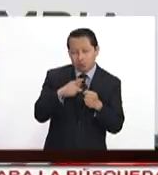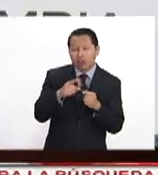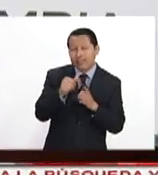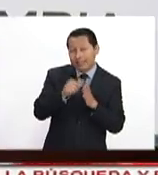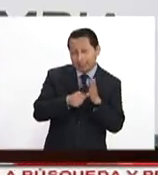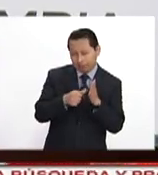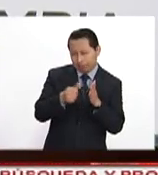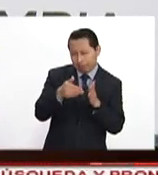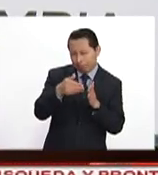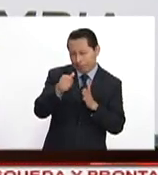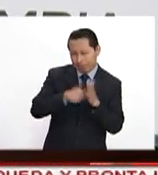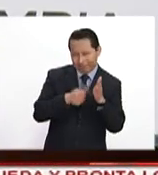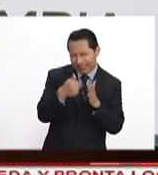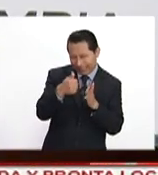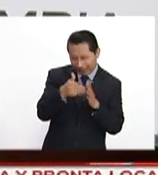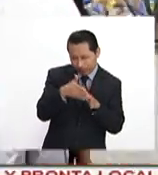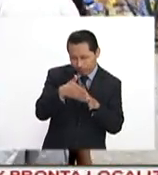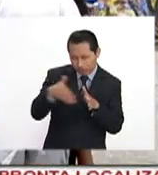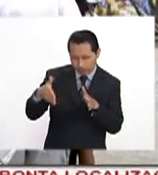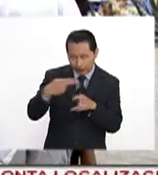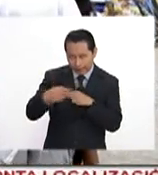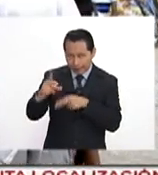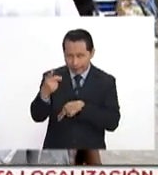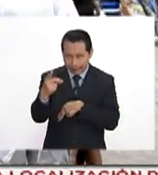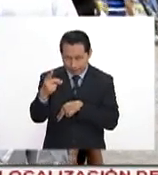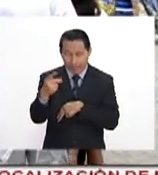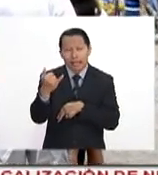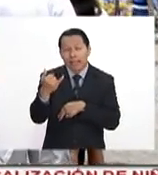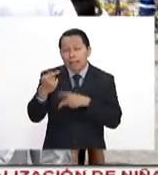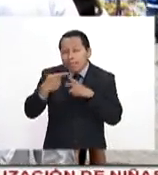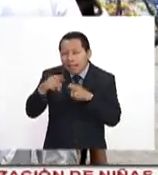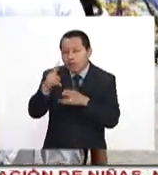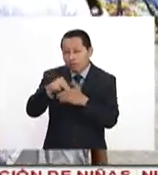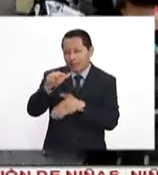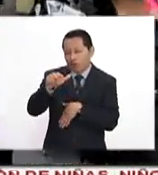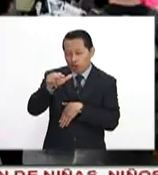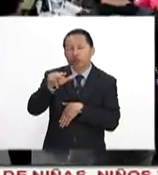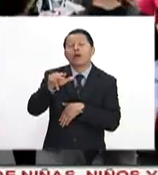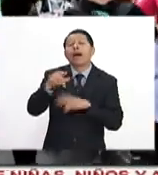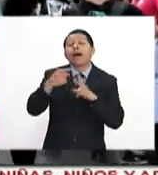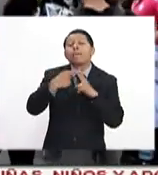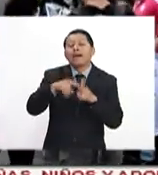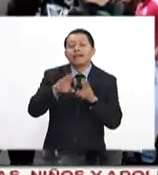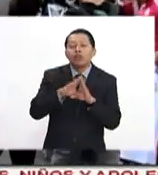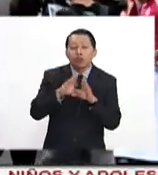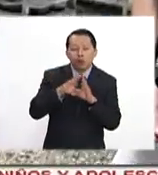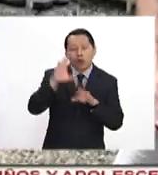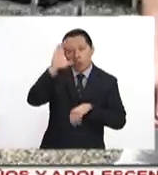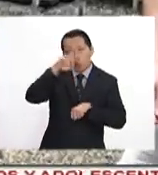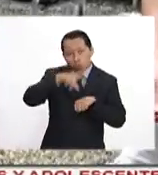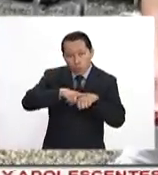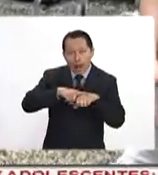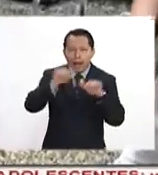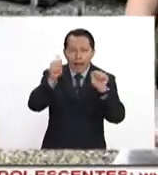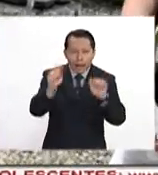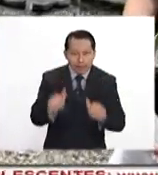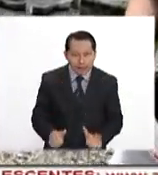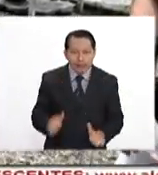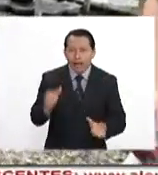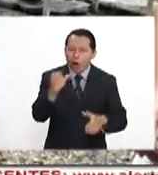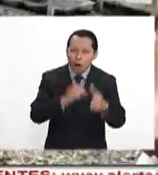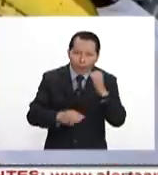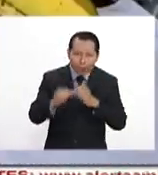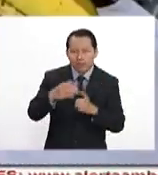primeros 6 meses del 2018 serán enriquecidos por la oferta cultural, artística, educativa, comercial